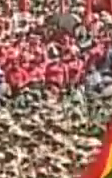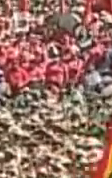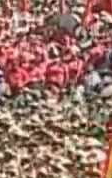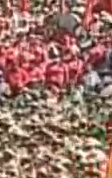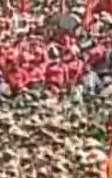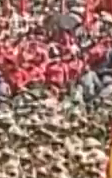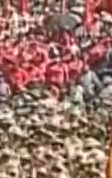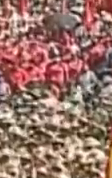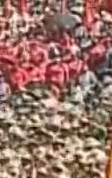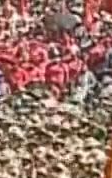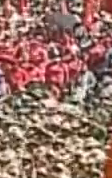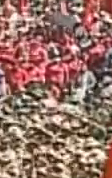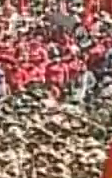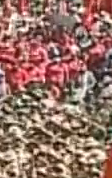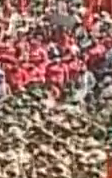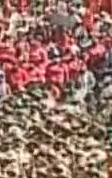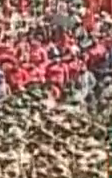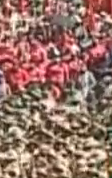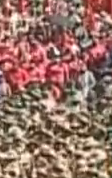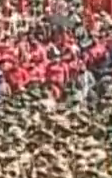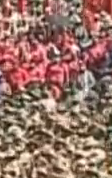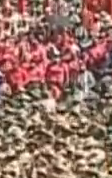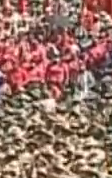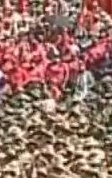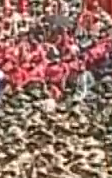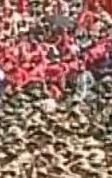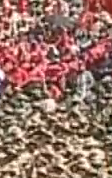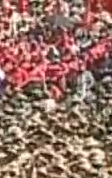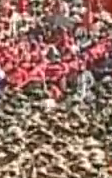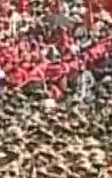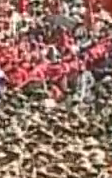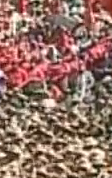nación. A esta hora,